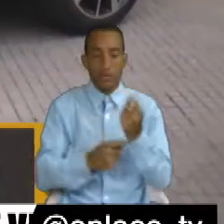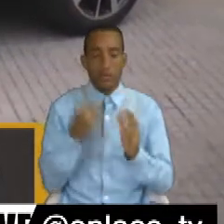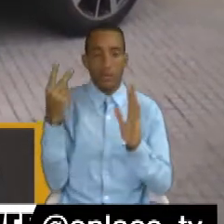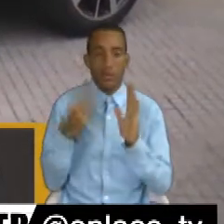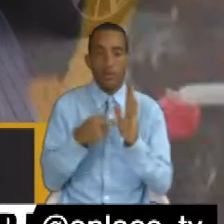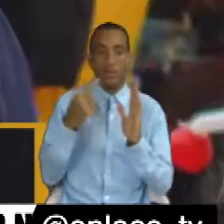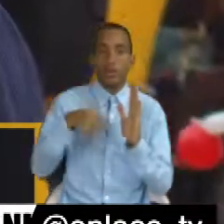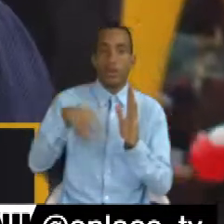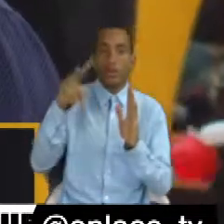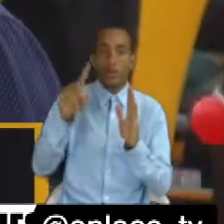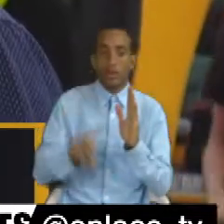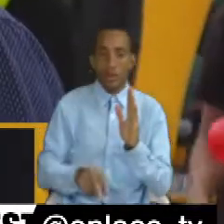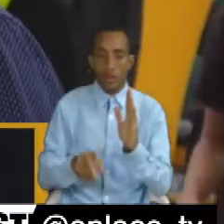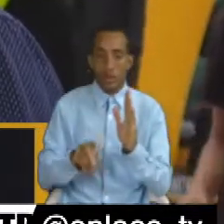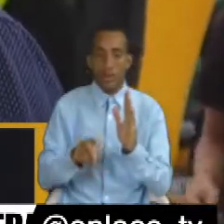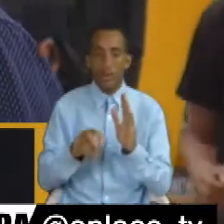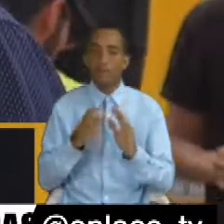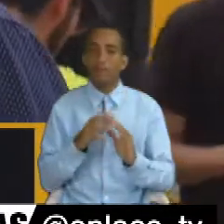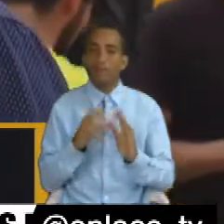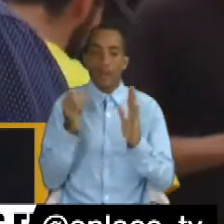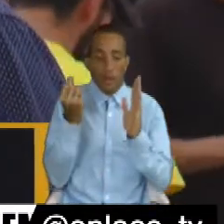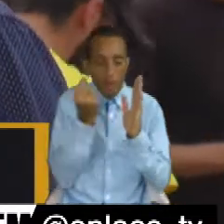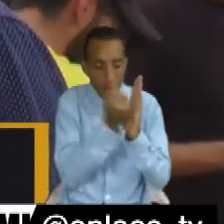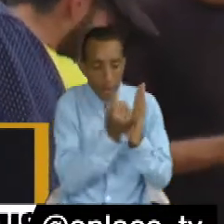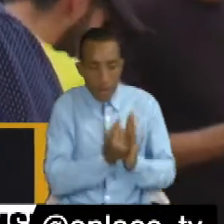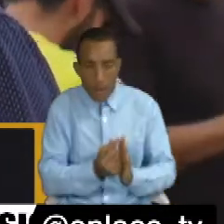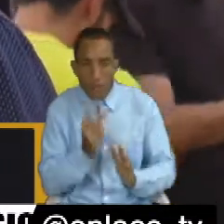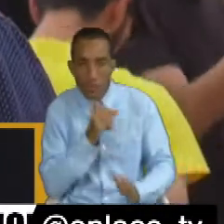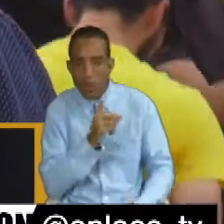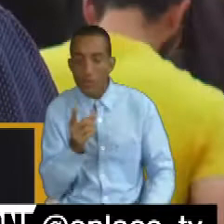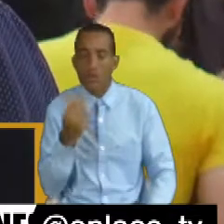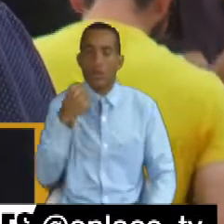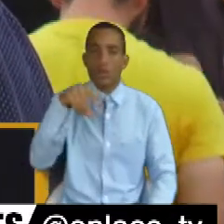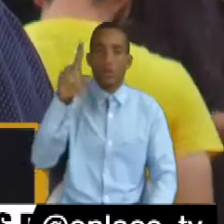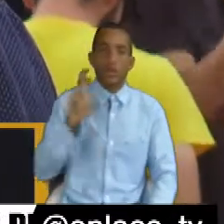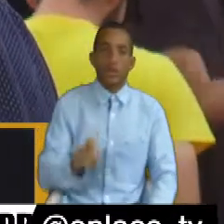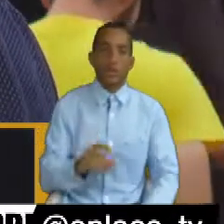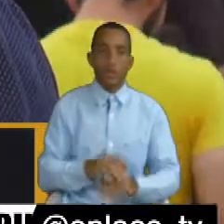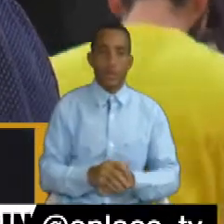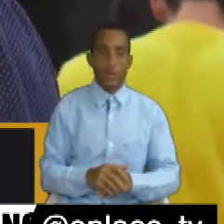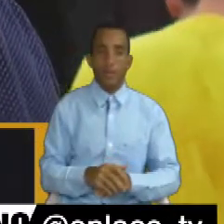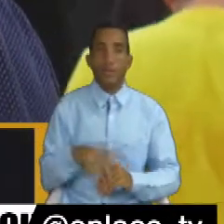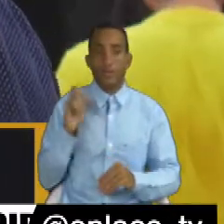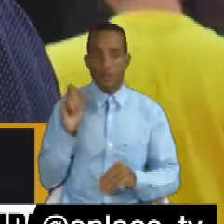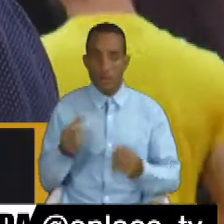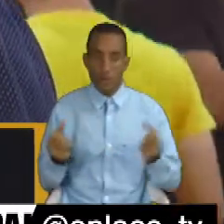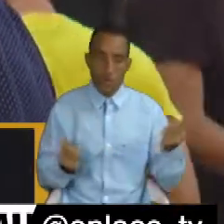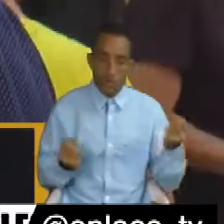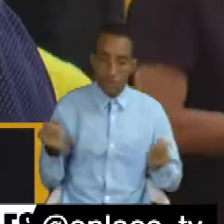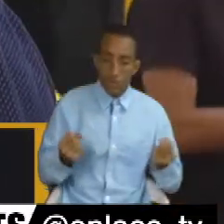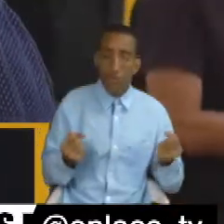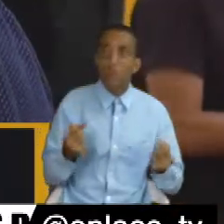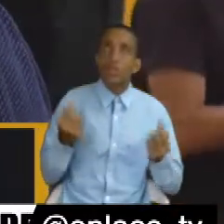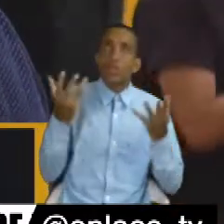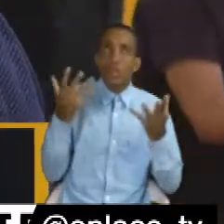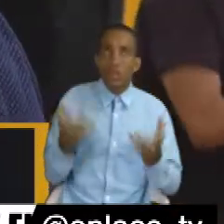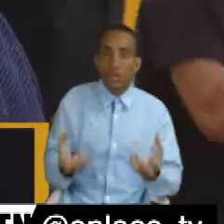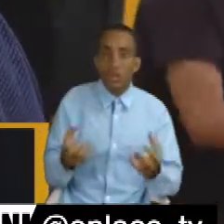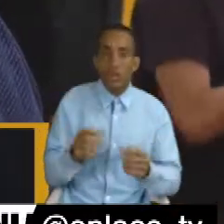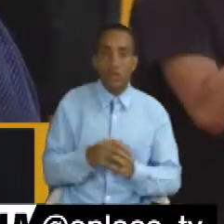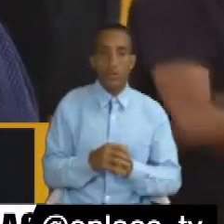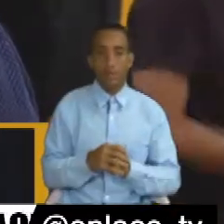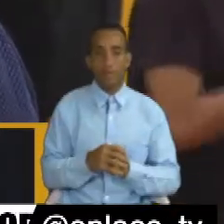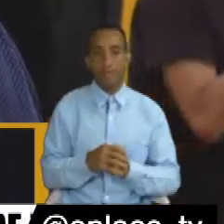16 grandes marcas, y algo importante, tienen los diferentes concesionarios Test Drive para que manejen el carro de sus sueños, retoma